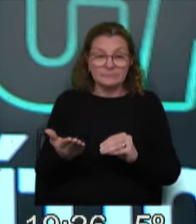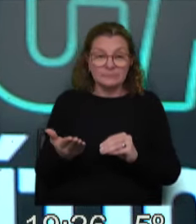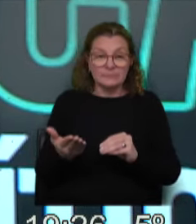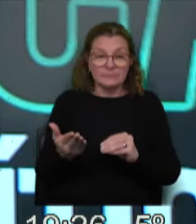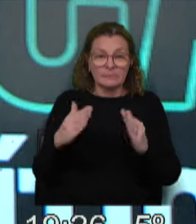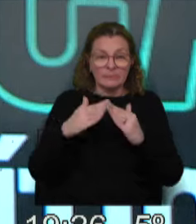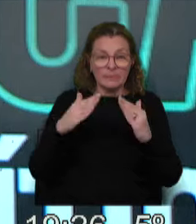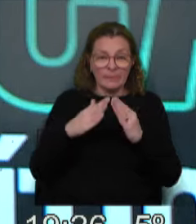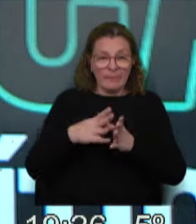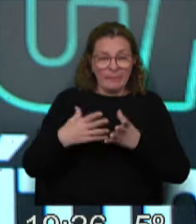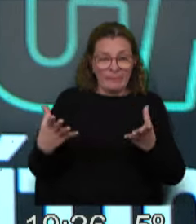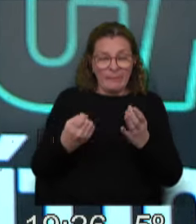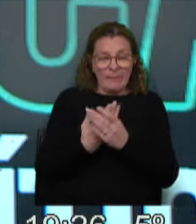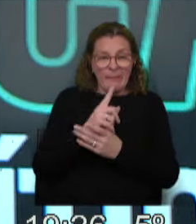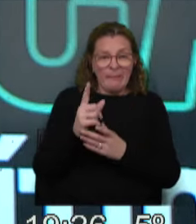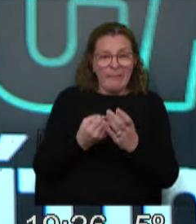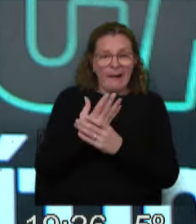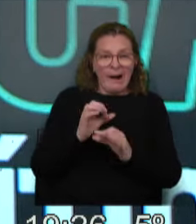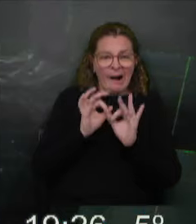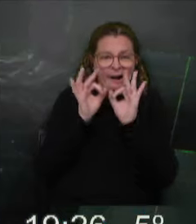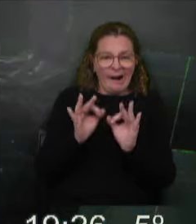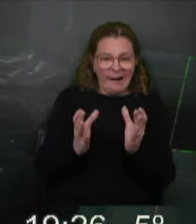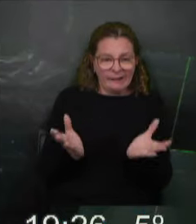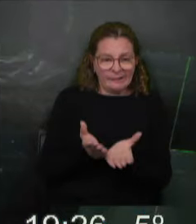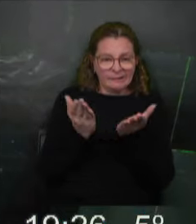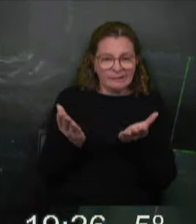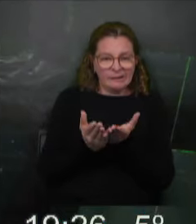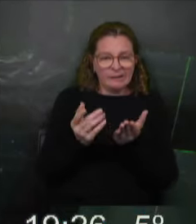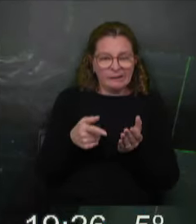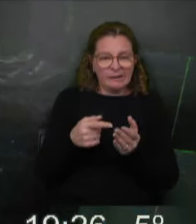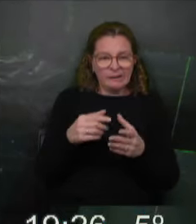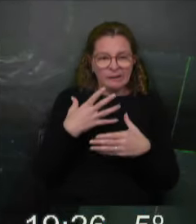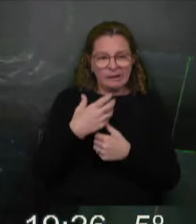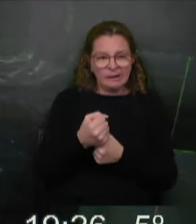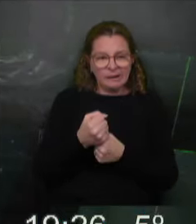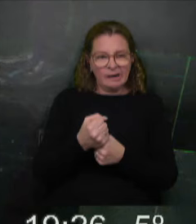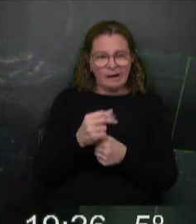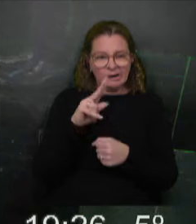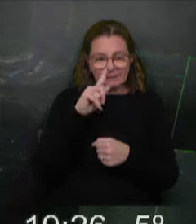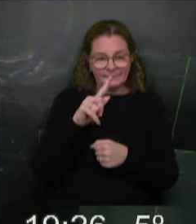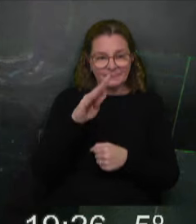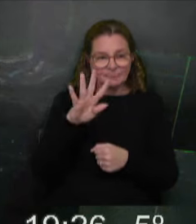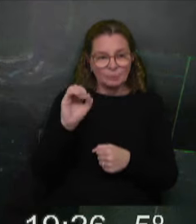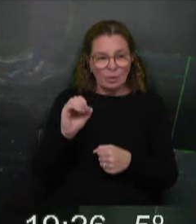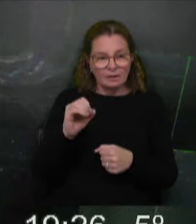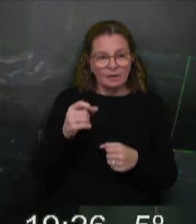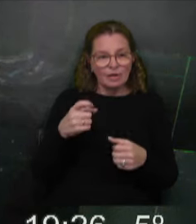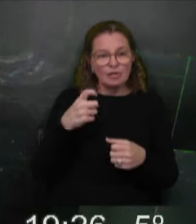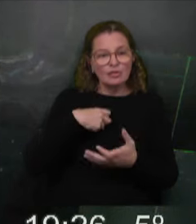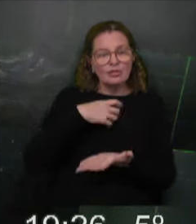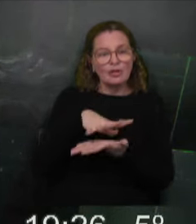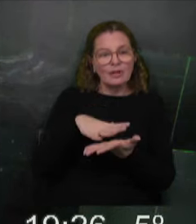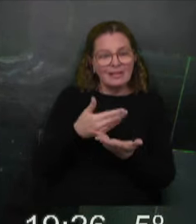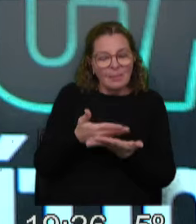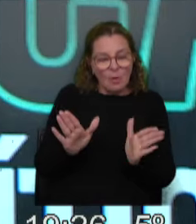casagrande que no es nuevo pero logró como una reactivación de de su militancia el espacio 2040 el espacio socialdemócrata